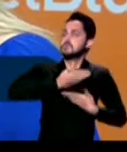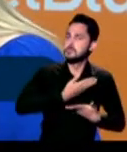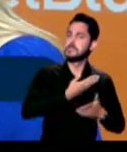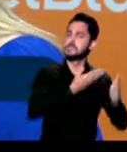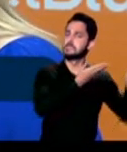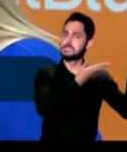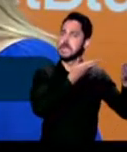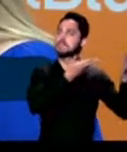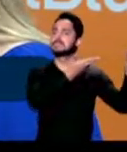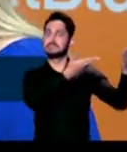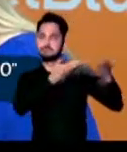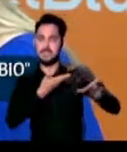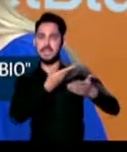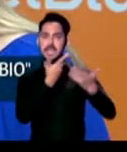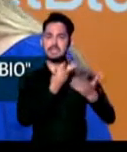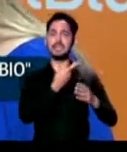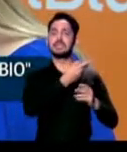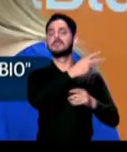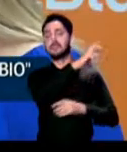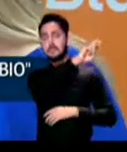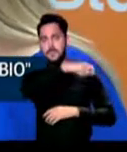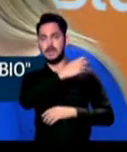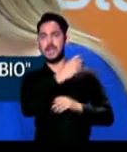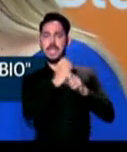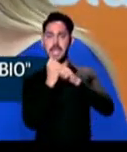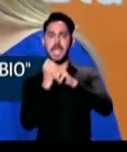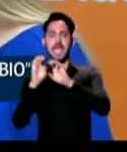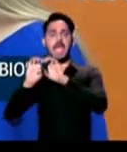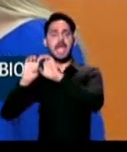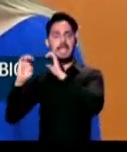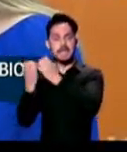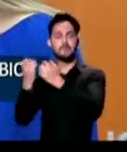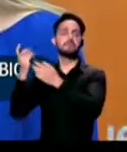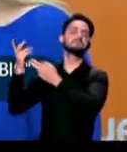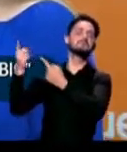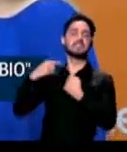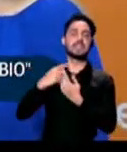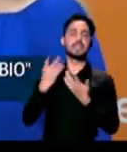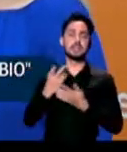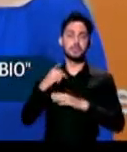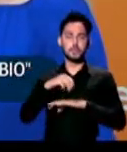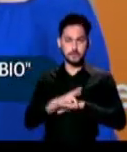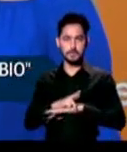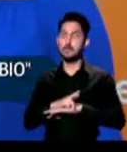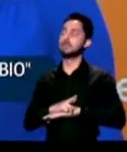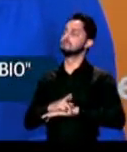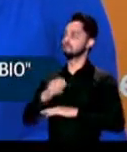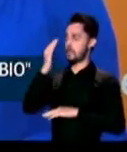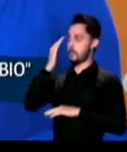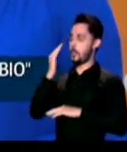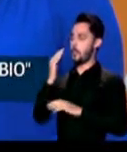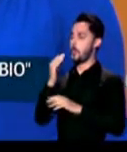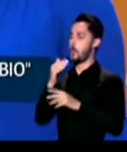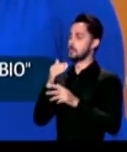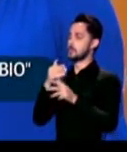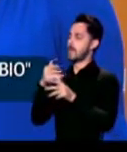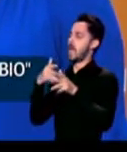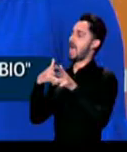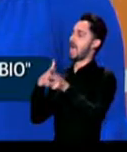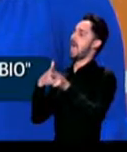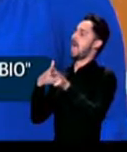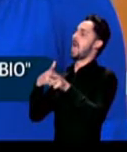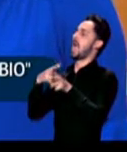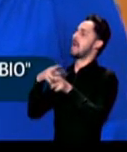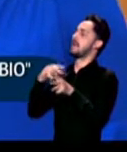aérea para que los jugadores lleguen a Puerto Rico a esta gran fiesta de pueblo. Sabemos que hay una caravana, según la información que tenemos,